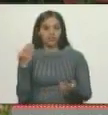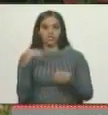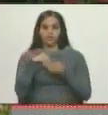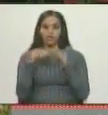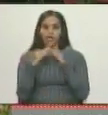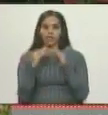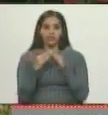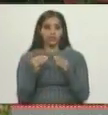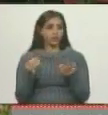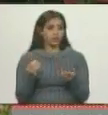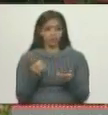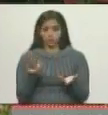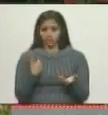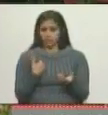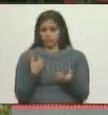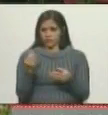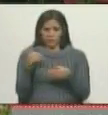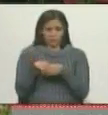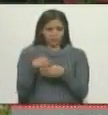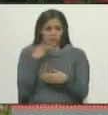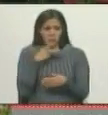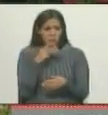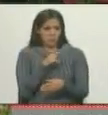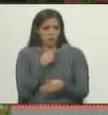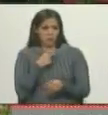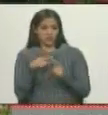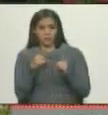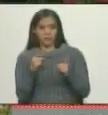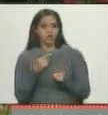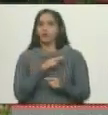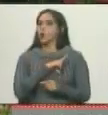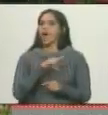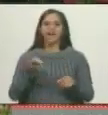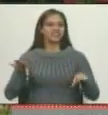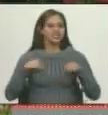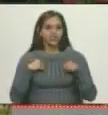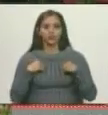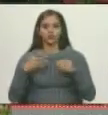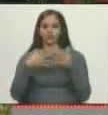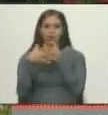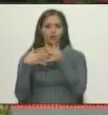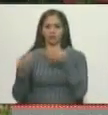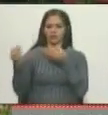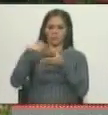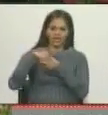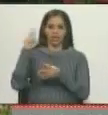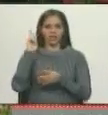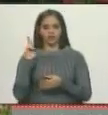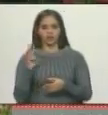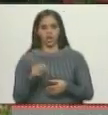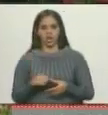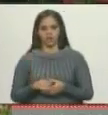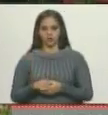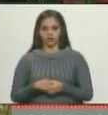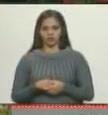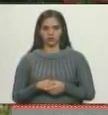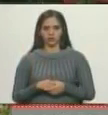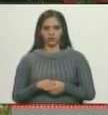que no tiene nada que ver con política, pero que no acepta que Estados Unidos venga a meterse en los asuntos internos de Venezuela.